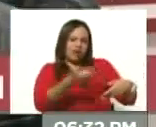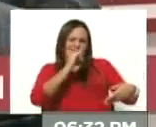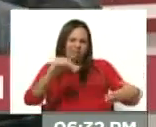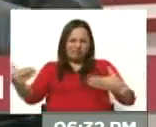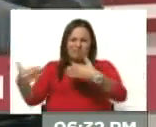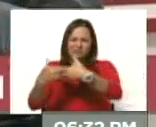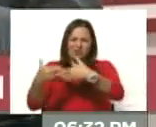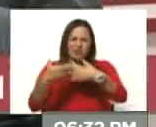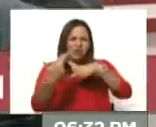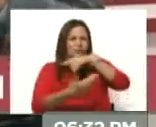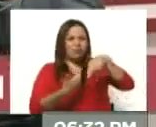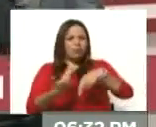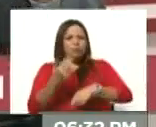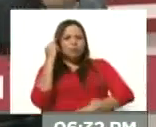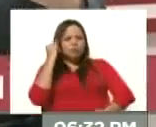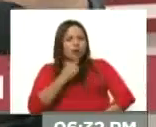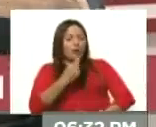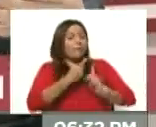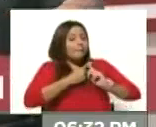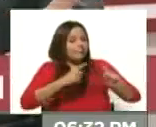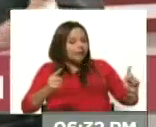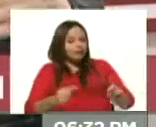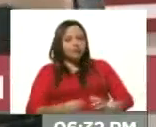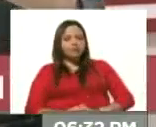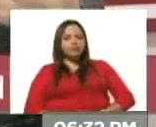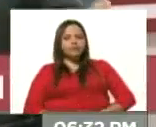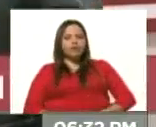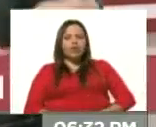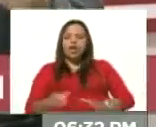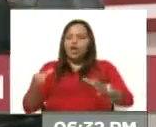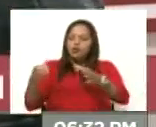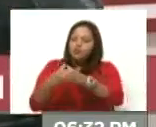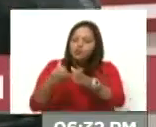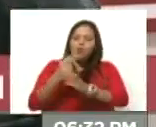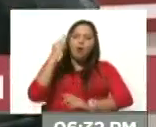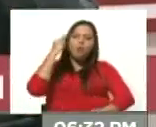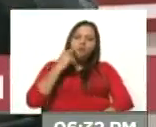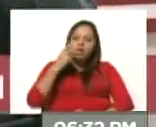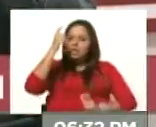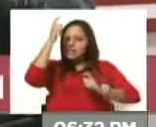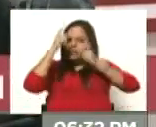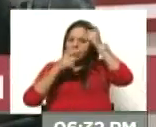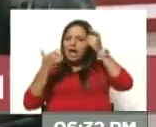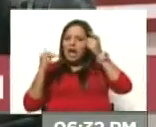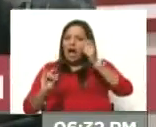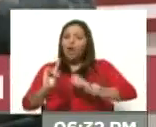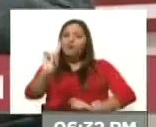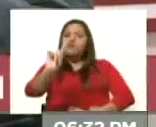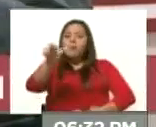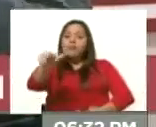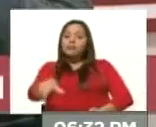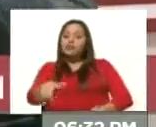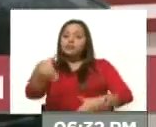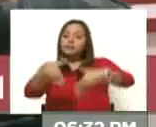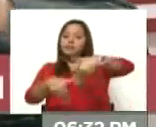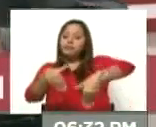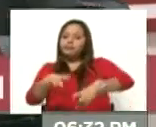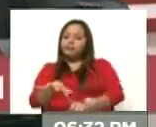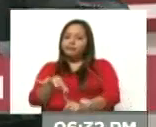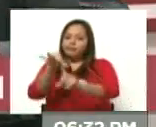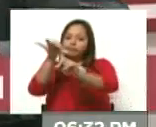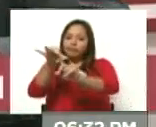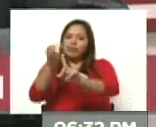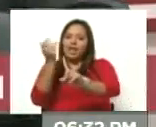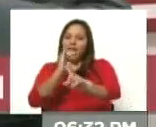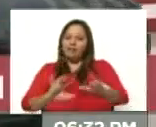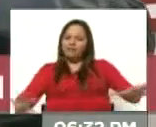por el contrario los bolivarianos los chavistas y van con un solo candidato con una